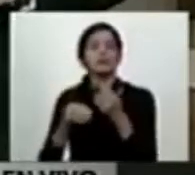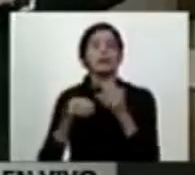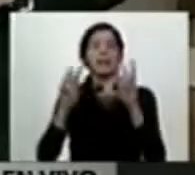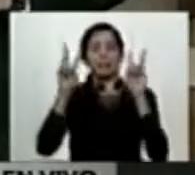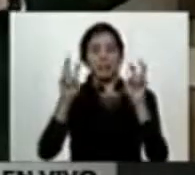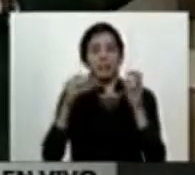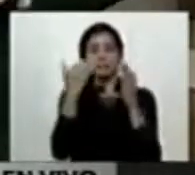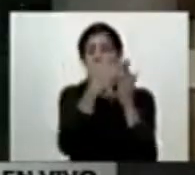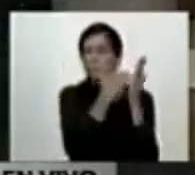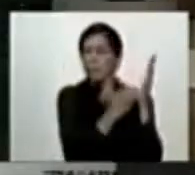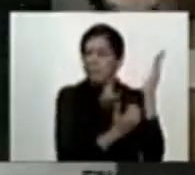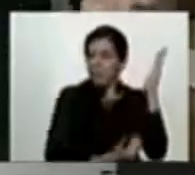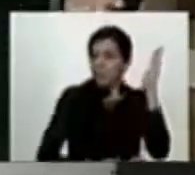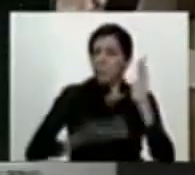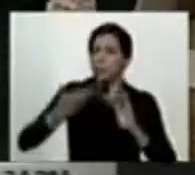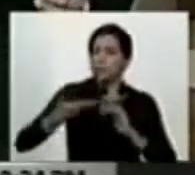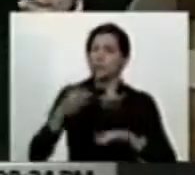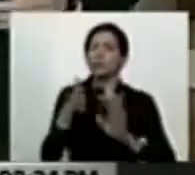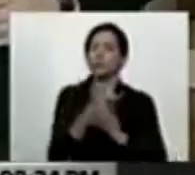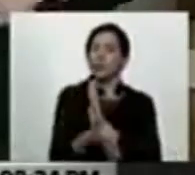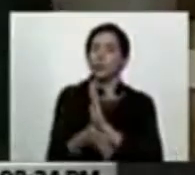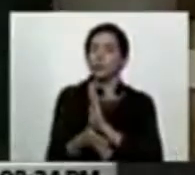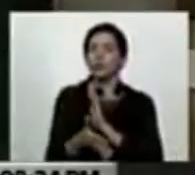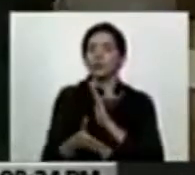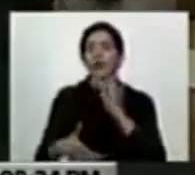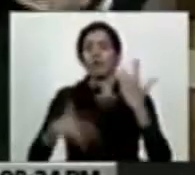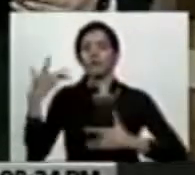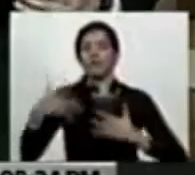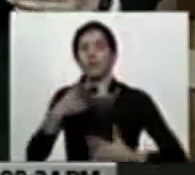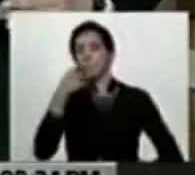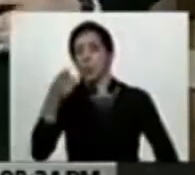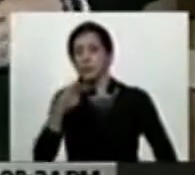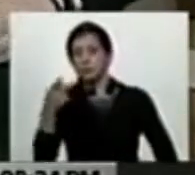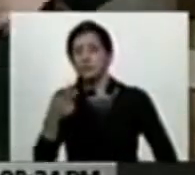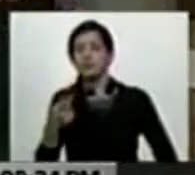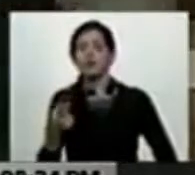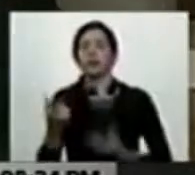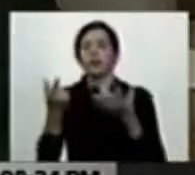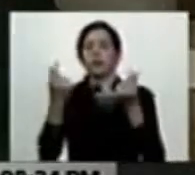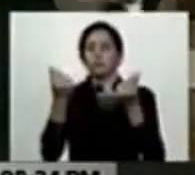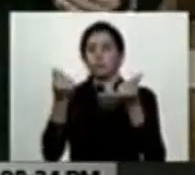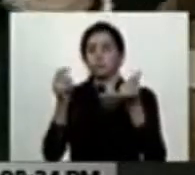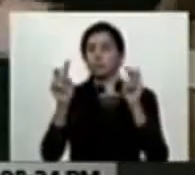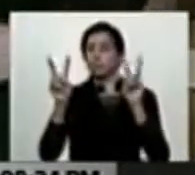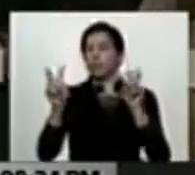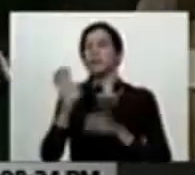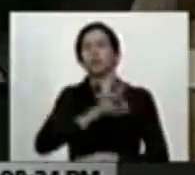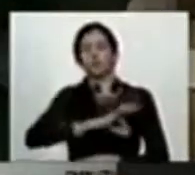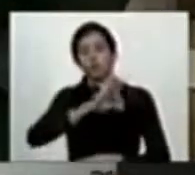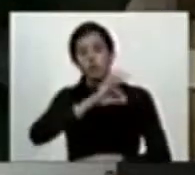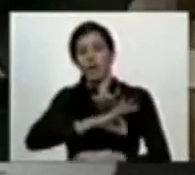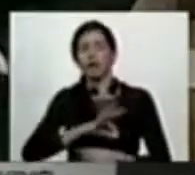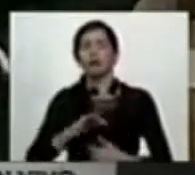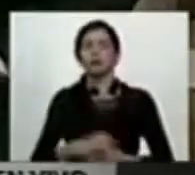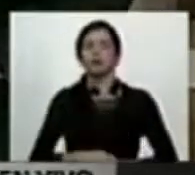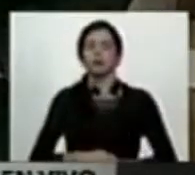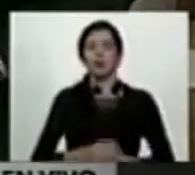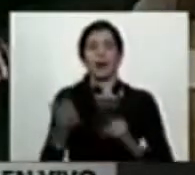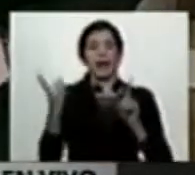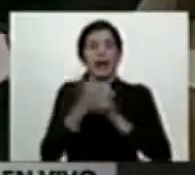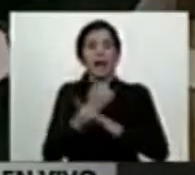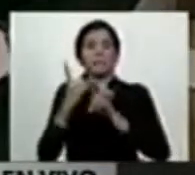que tienen que ver con la dinámica política nacional, la inversión social, los nuevos cambios en el